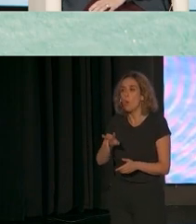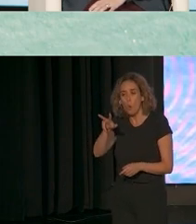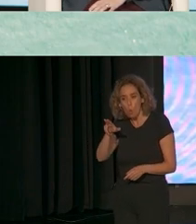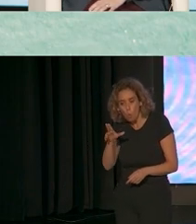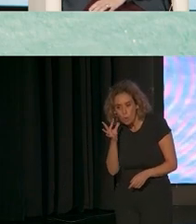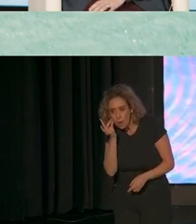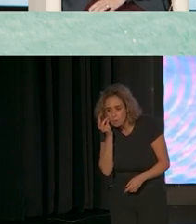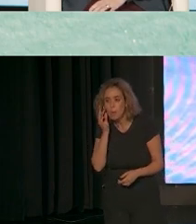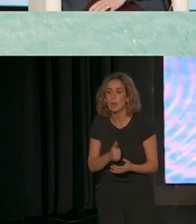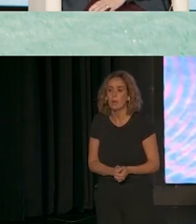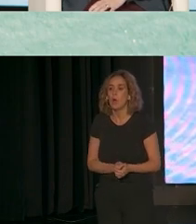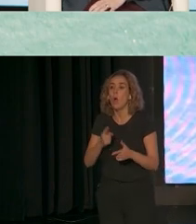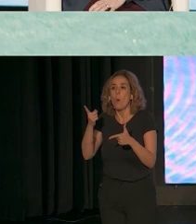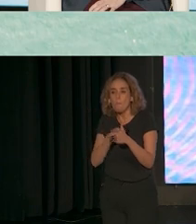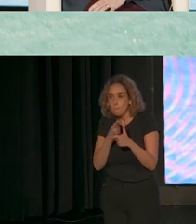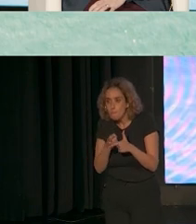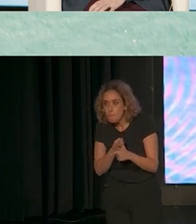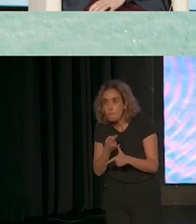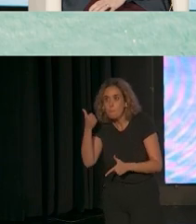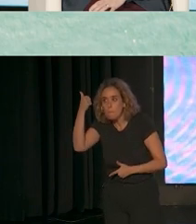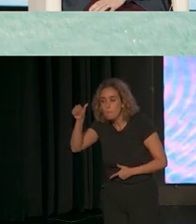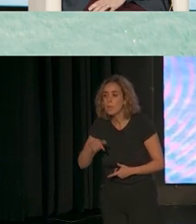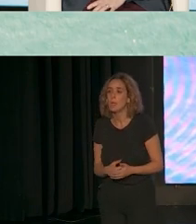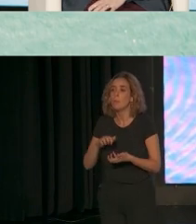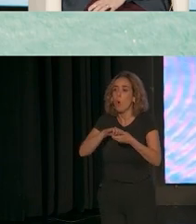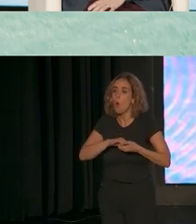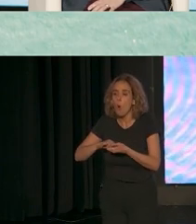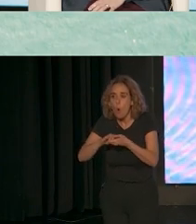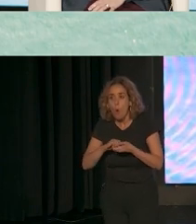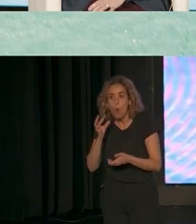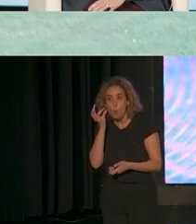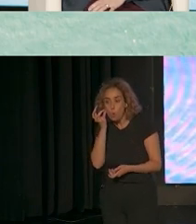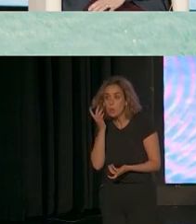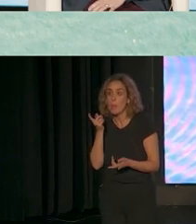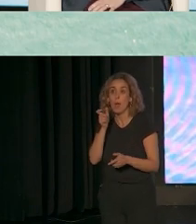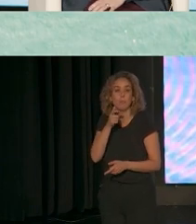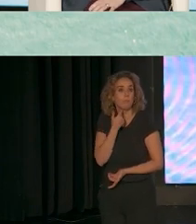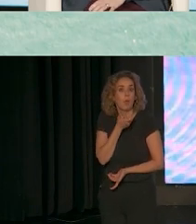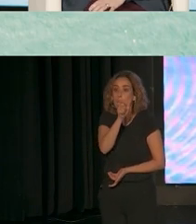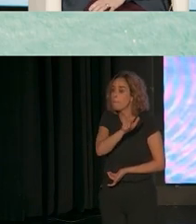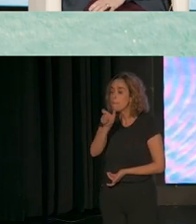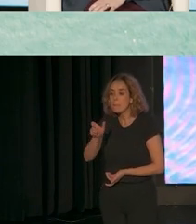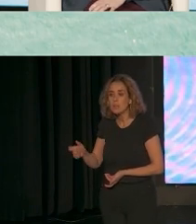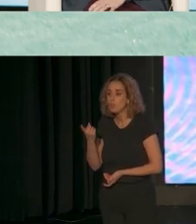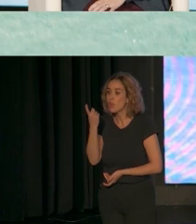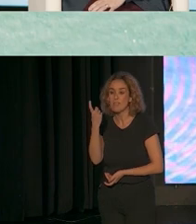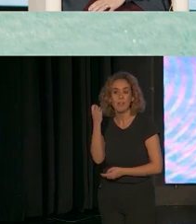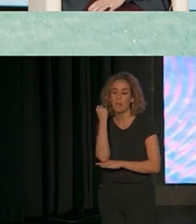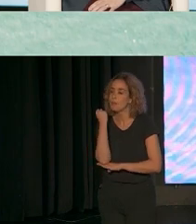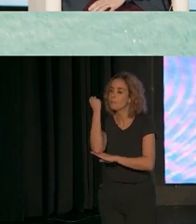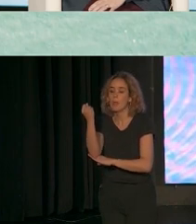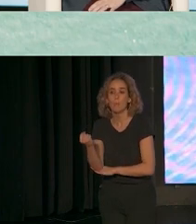tengo un primo, también una cuñada, con personas que tienen necesidades de apoyo